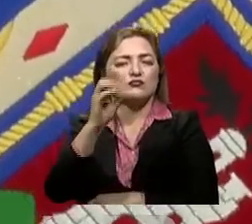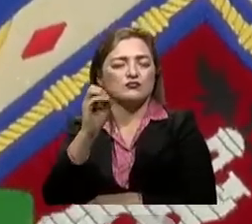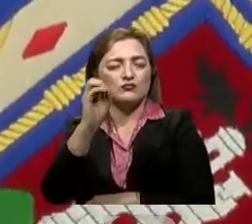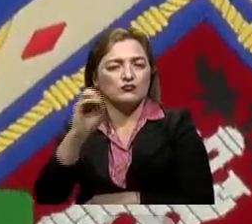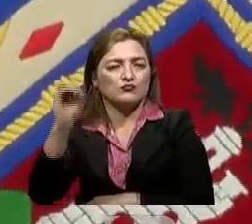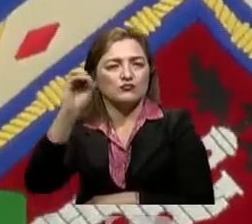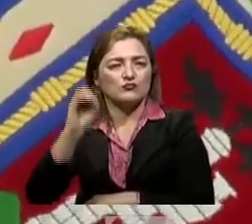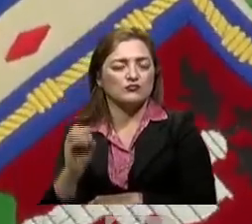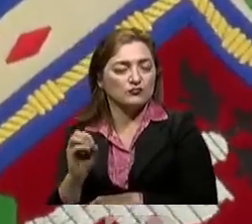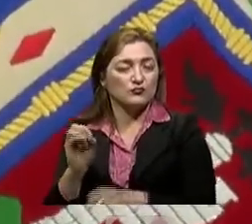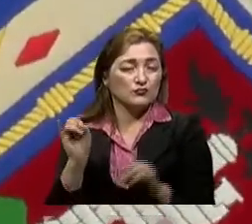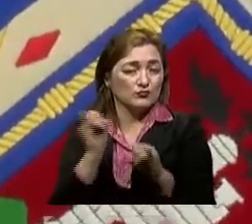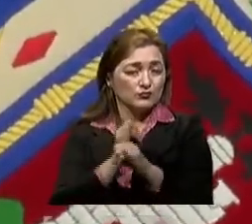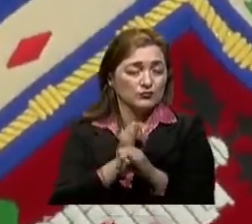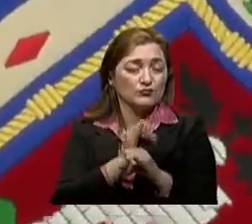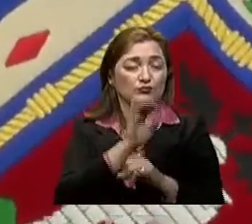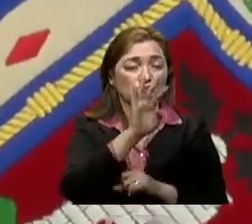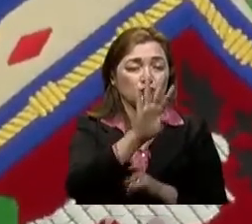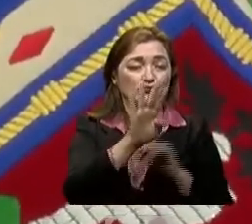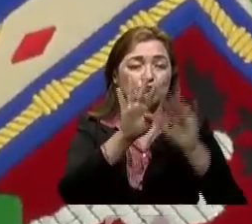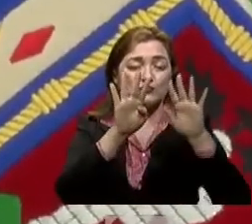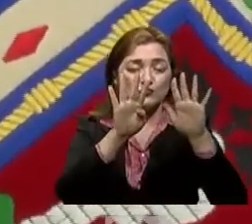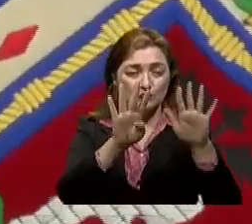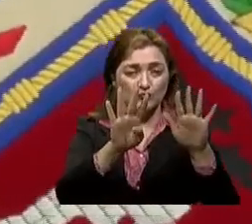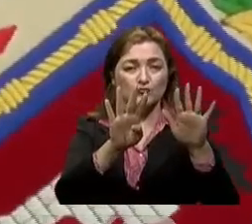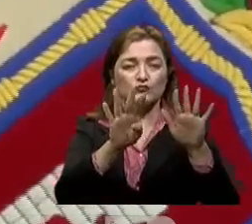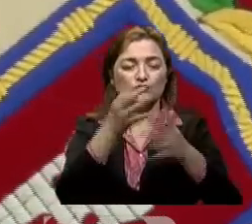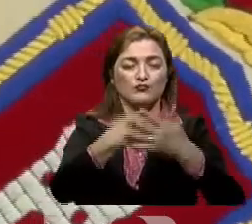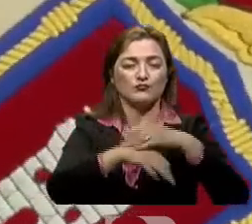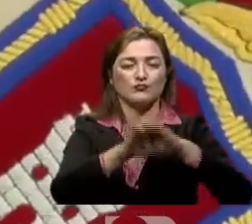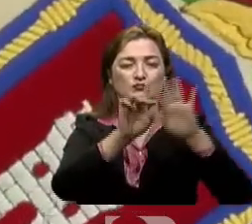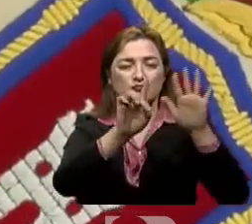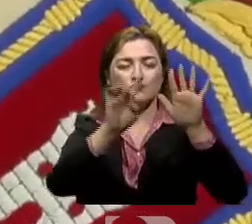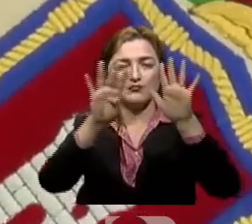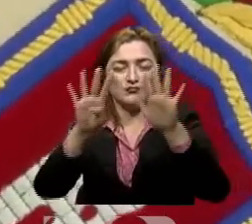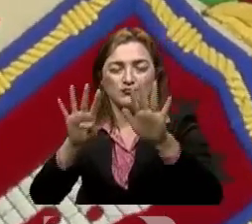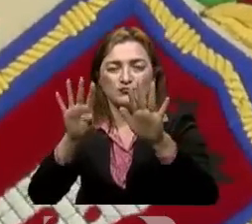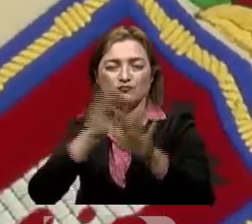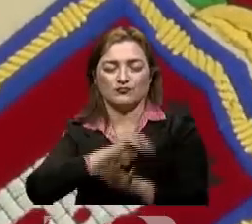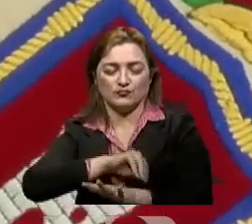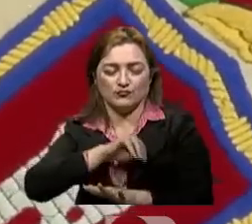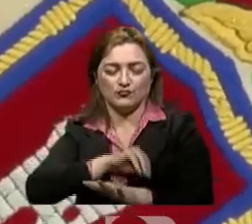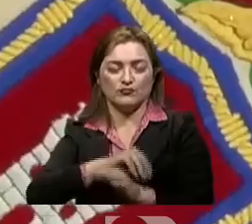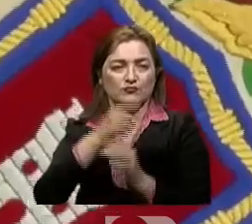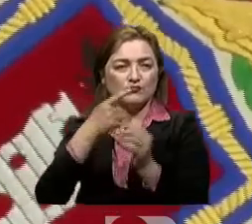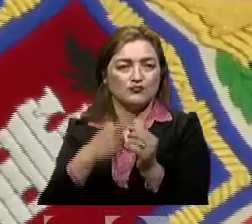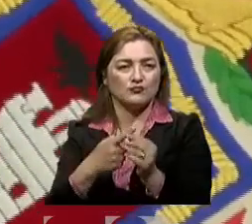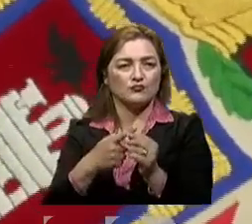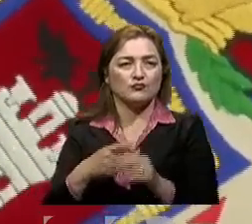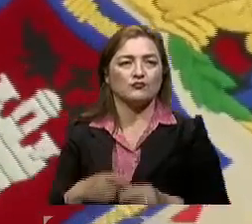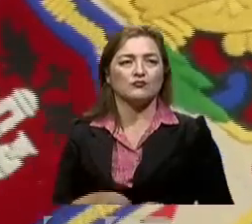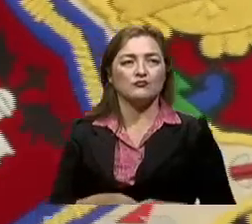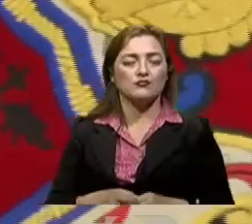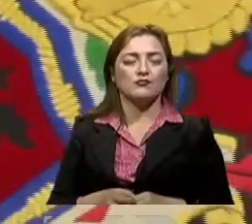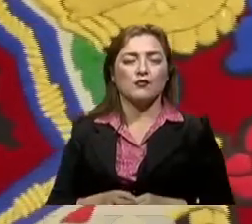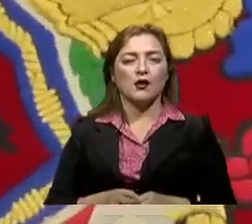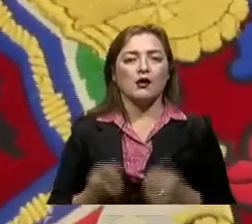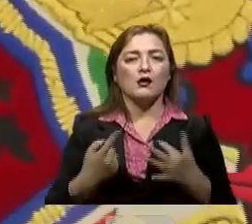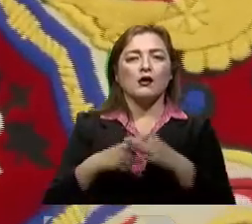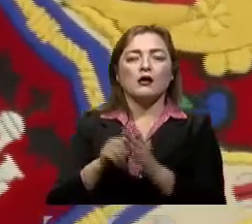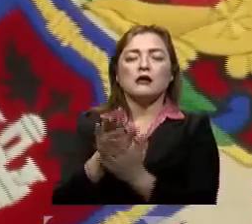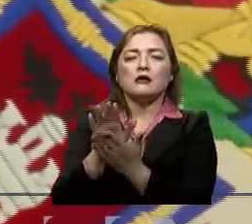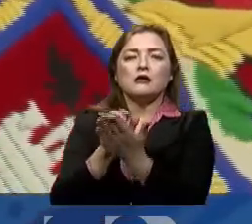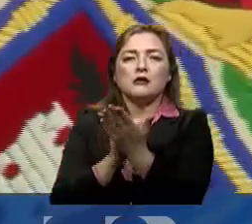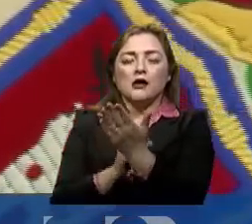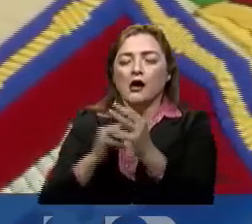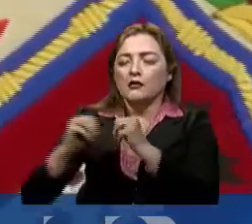49 entidades de 69 que conforman el municipio de Quito, en la cual se incluye el proyecto Primera